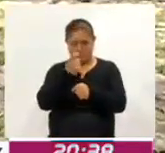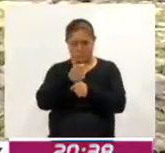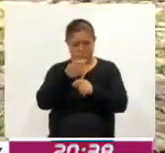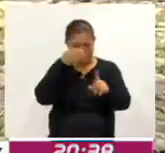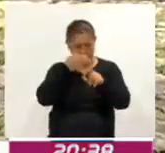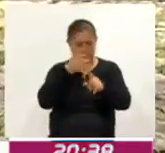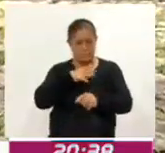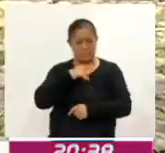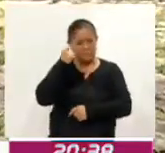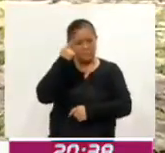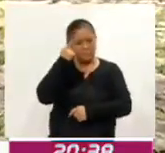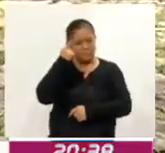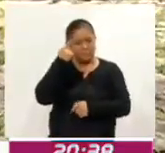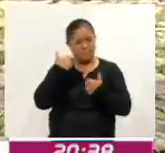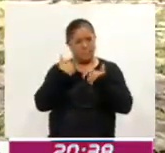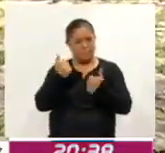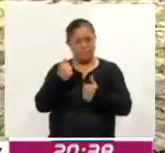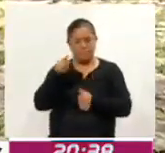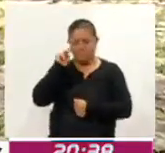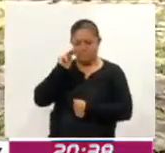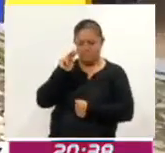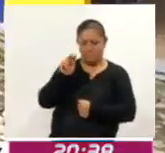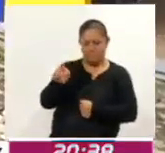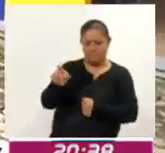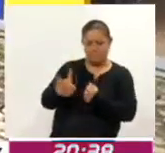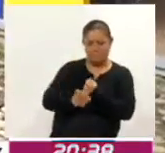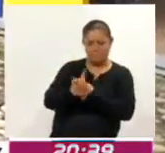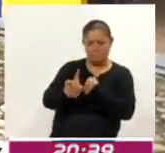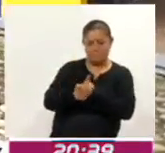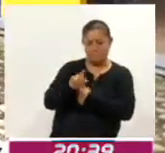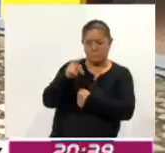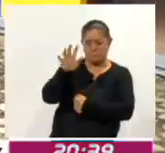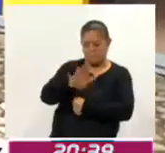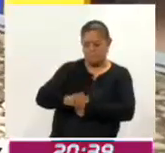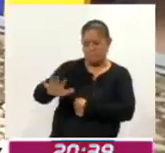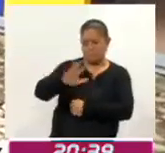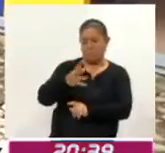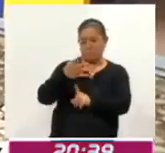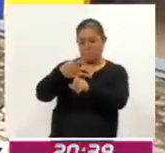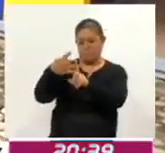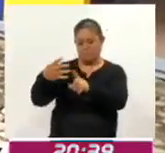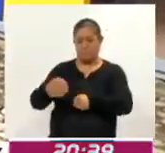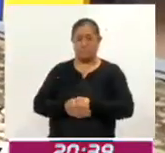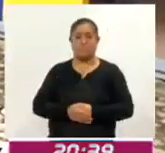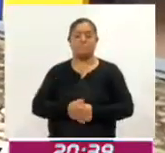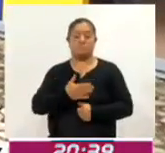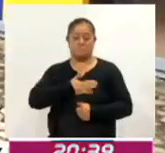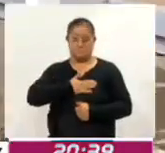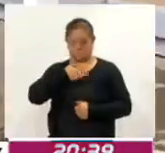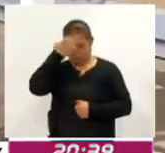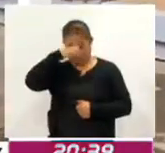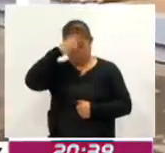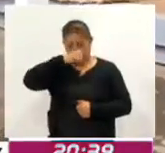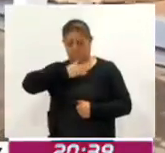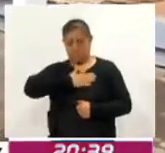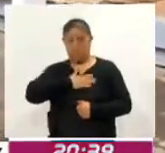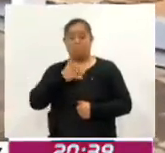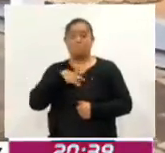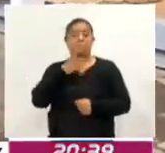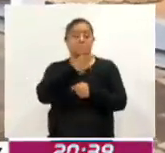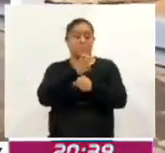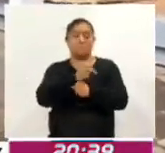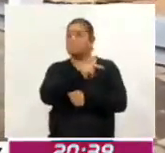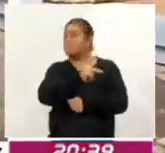visibilizar la discriminación hacia la comunidad LGBT+TTIQ+, desde la experiencia propia, por lo que invitó a la población a acercarse